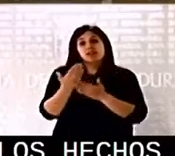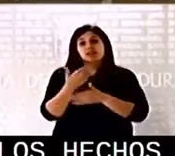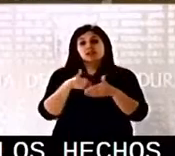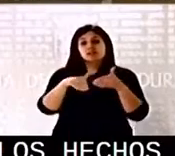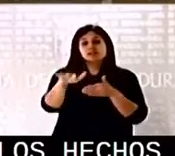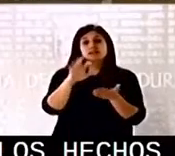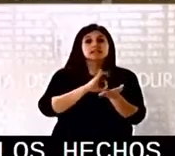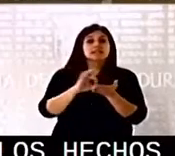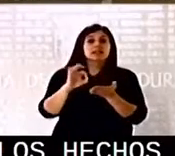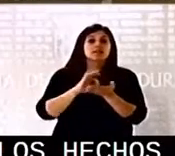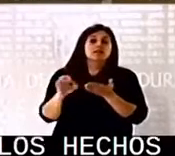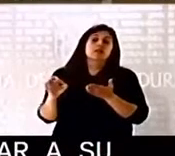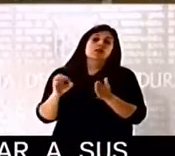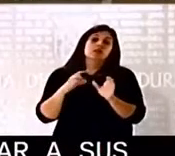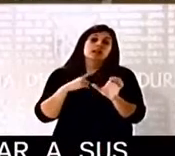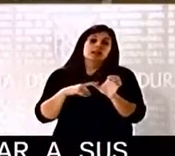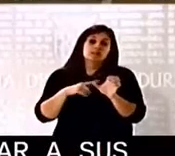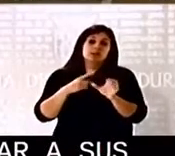contestarán a sus preguntas.